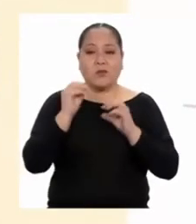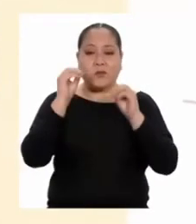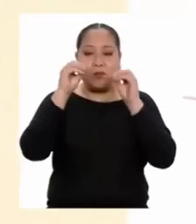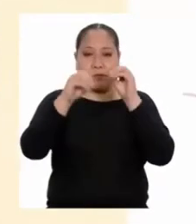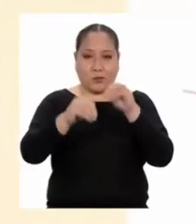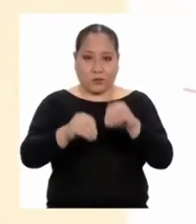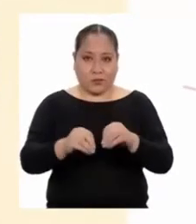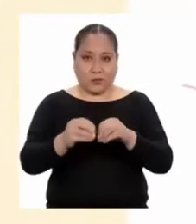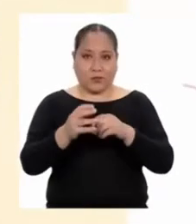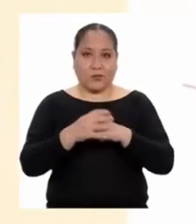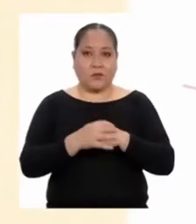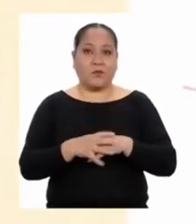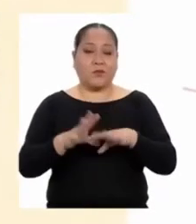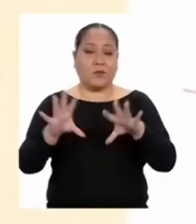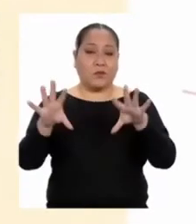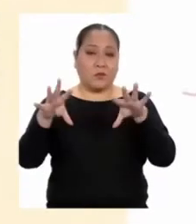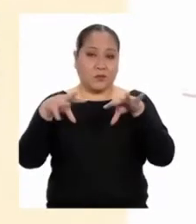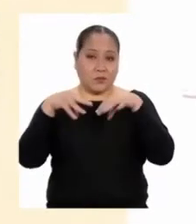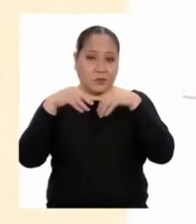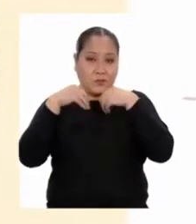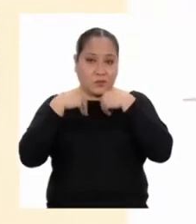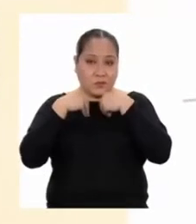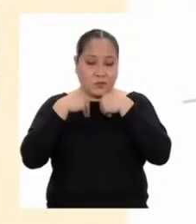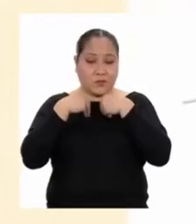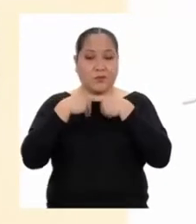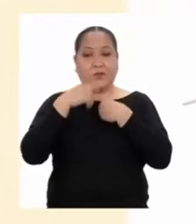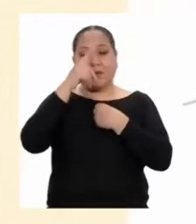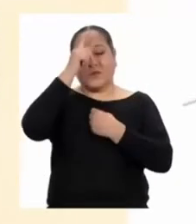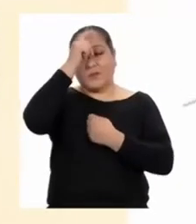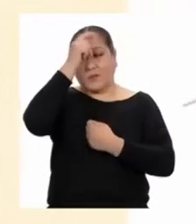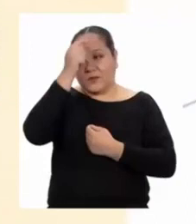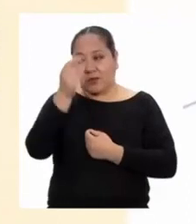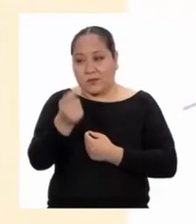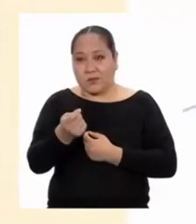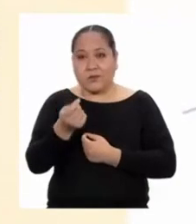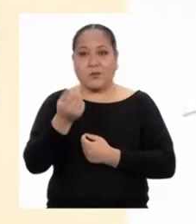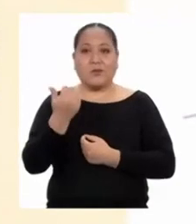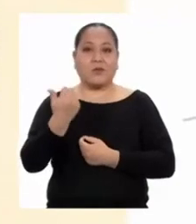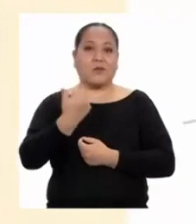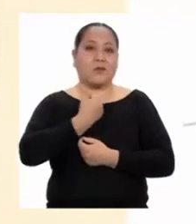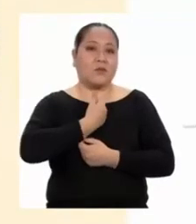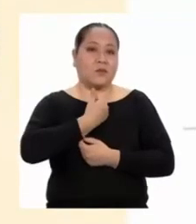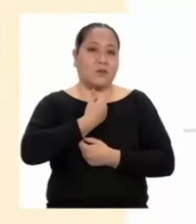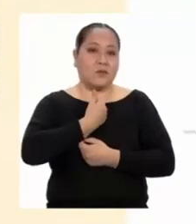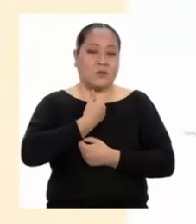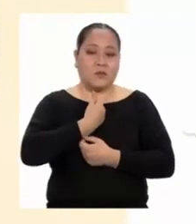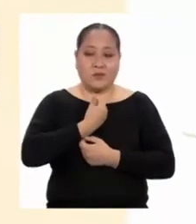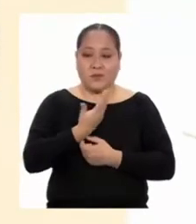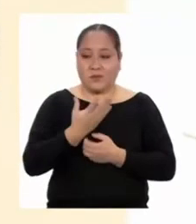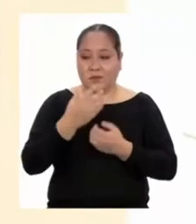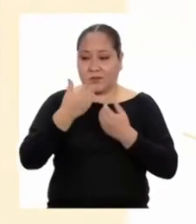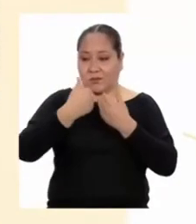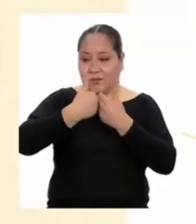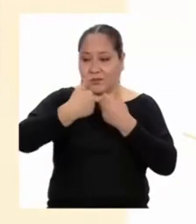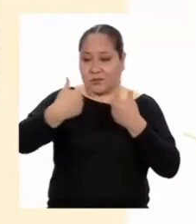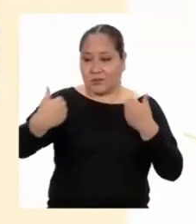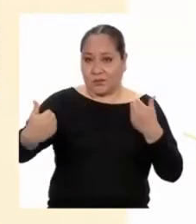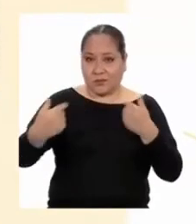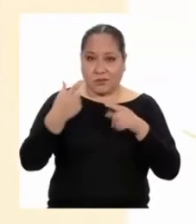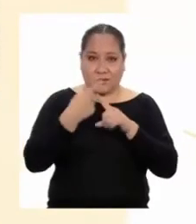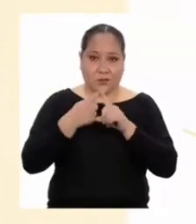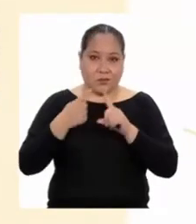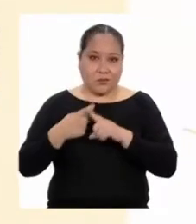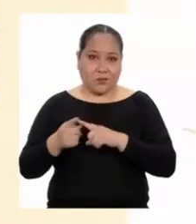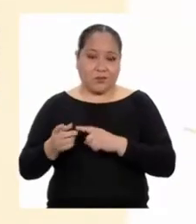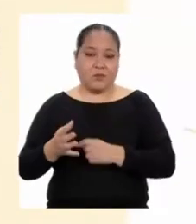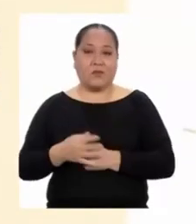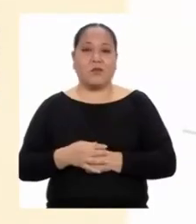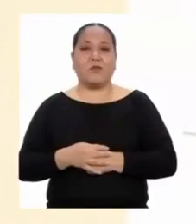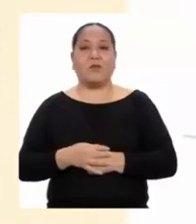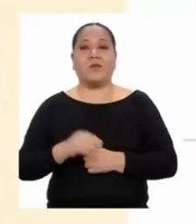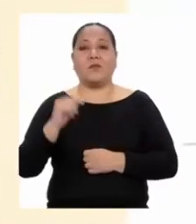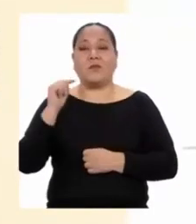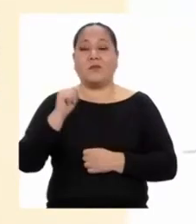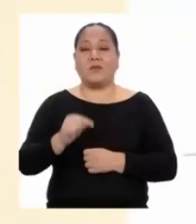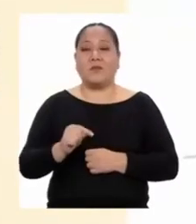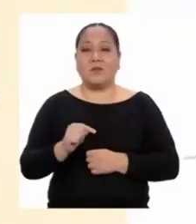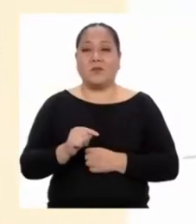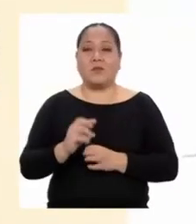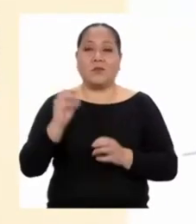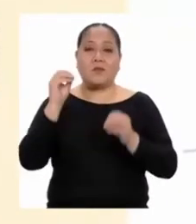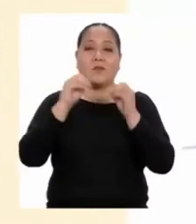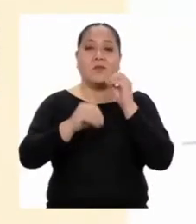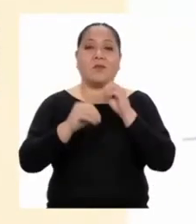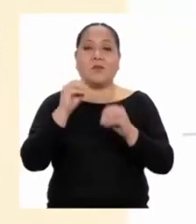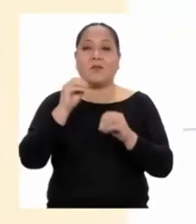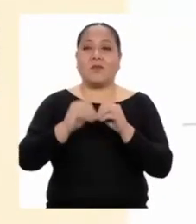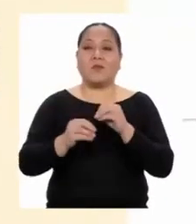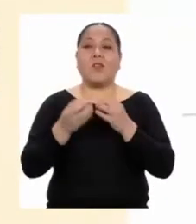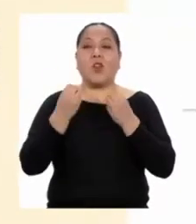entonces, aceptar y reconocer nuestros propios sesgos, el origen diverso de lo que constituye nuestra